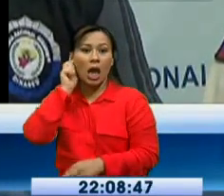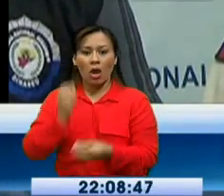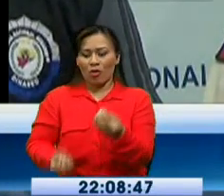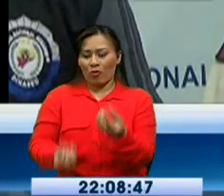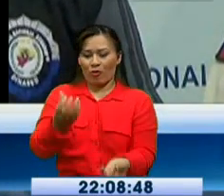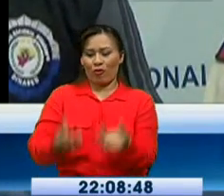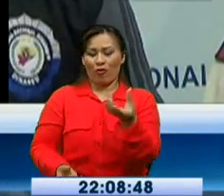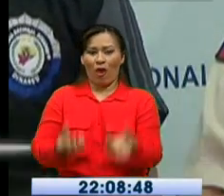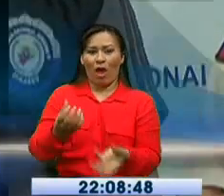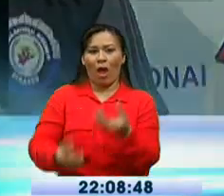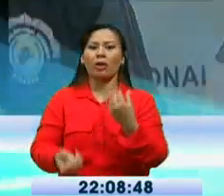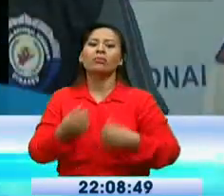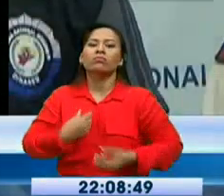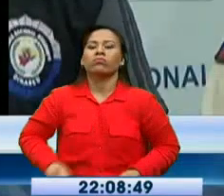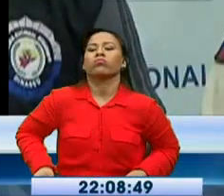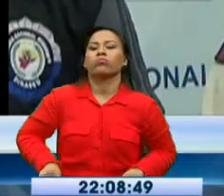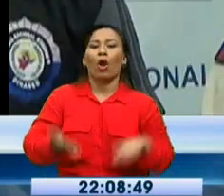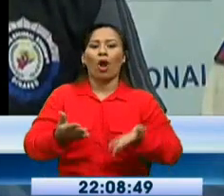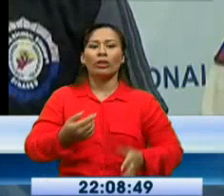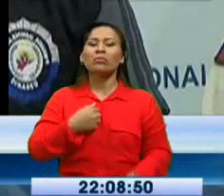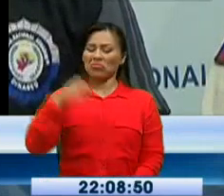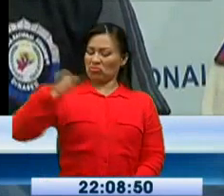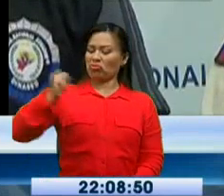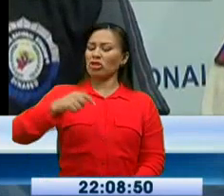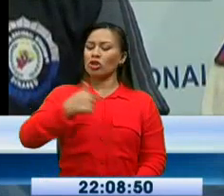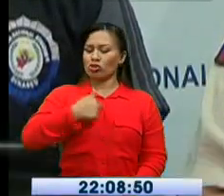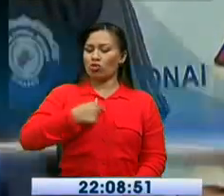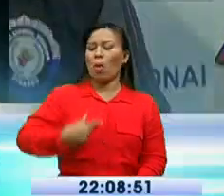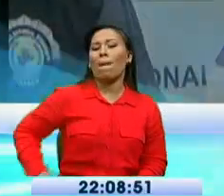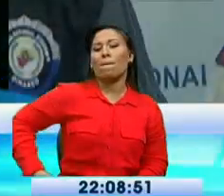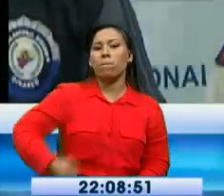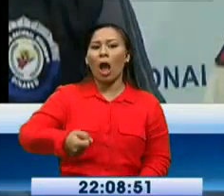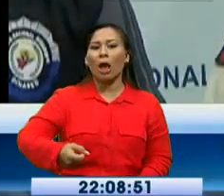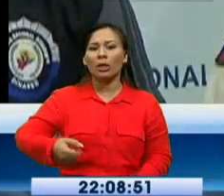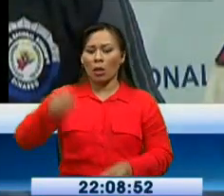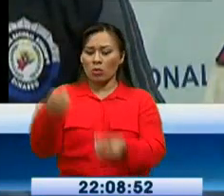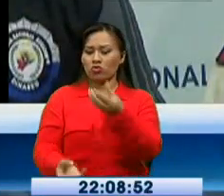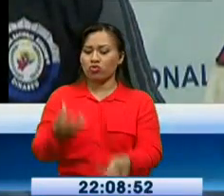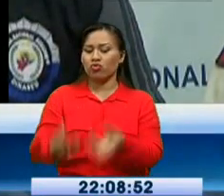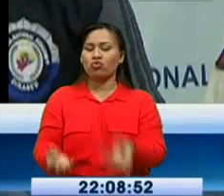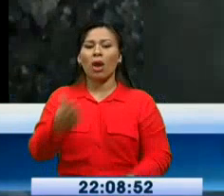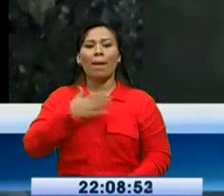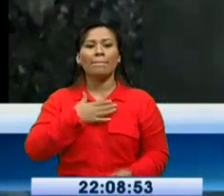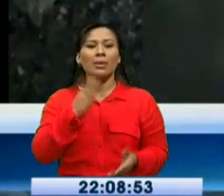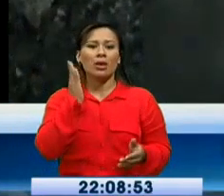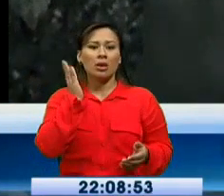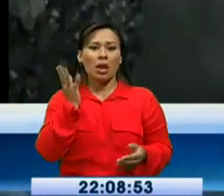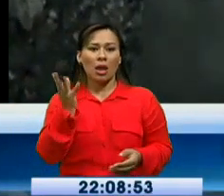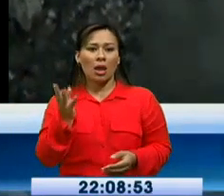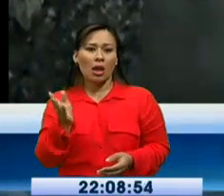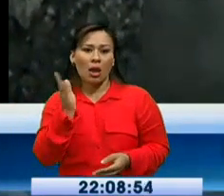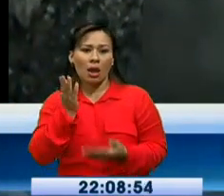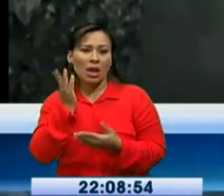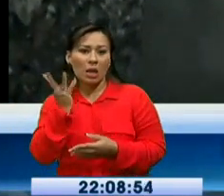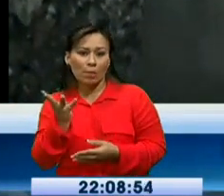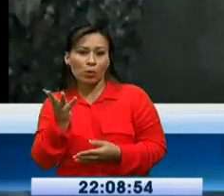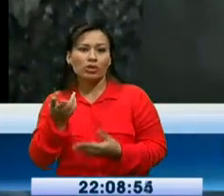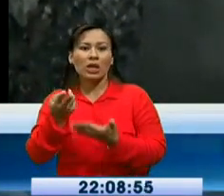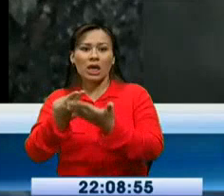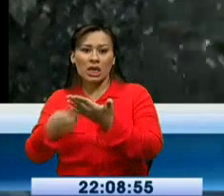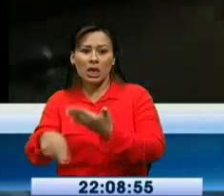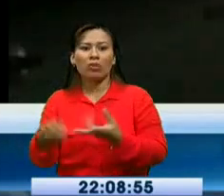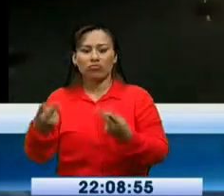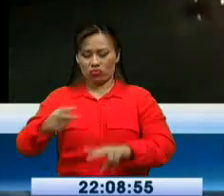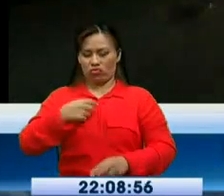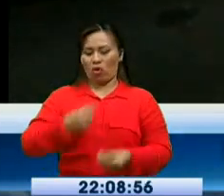que efectivamente él fue el autor de la muerte de su conviviente y de su hijita. Los cuerpos, en un 80% calcinados,